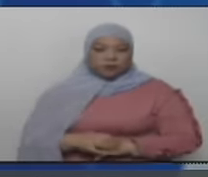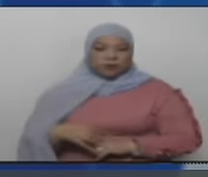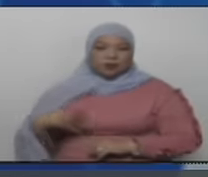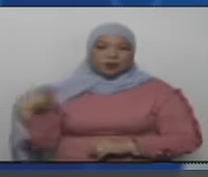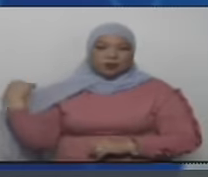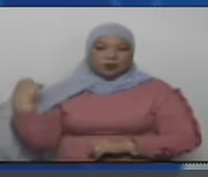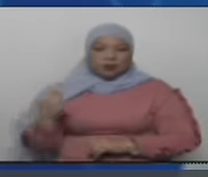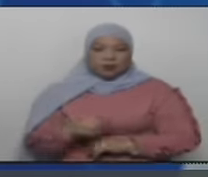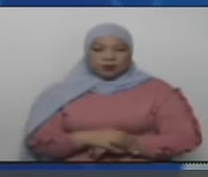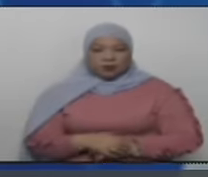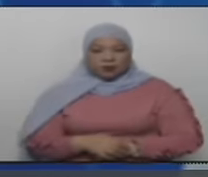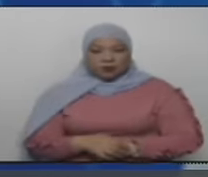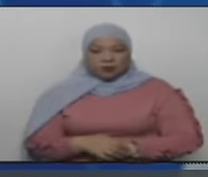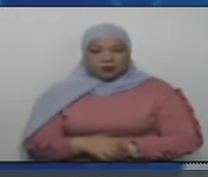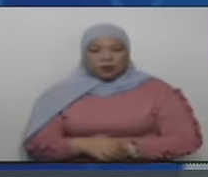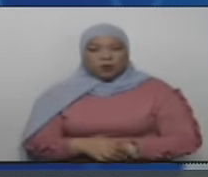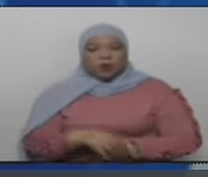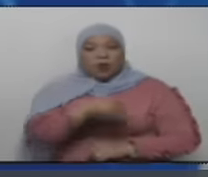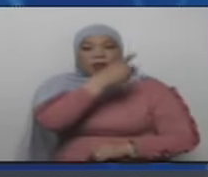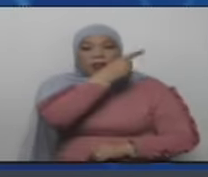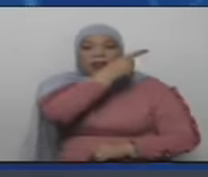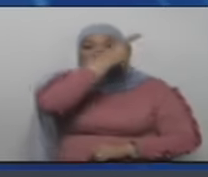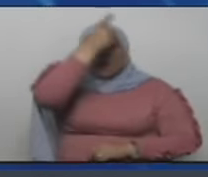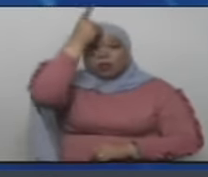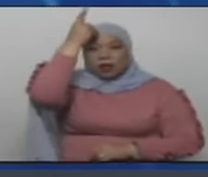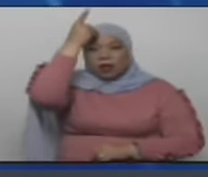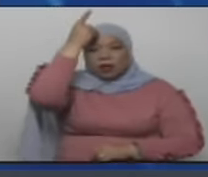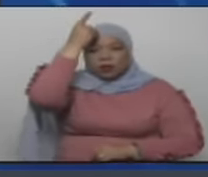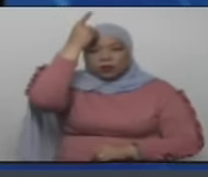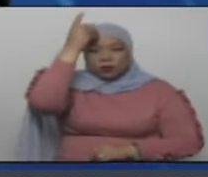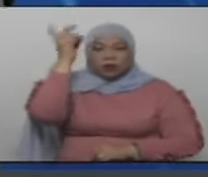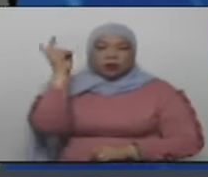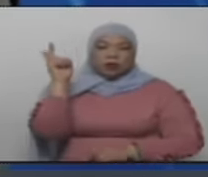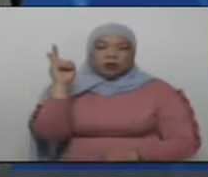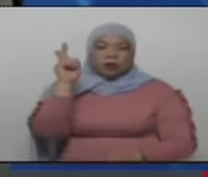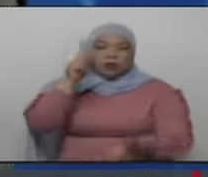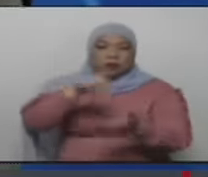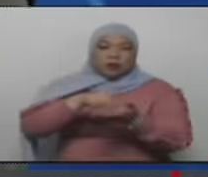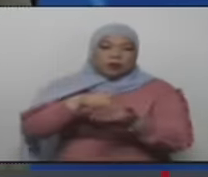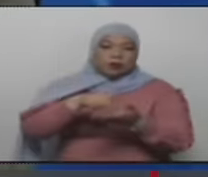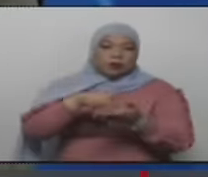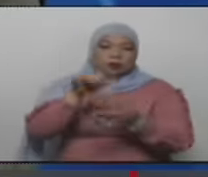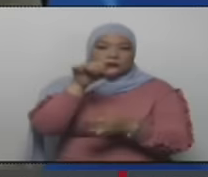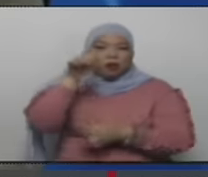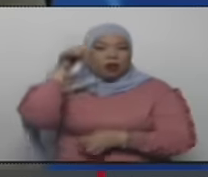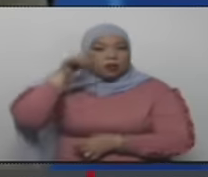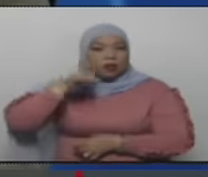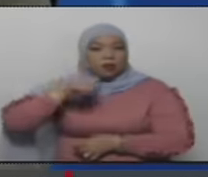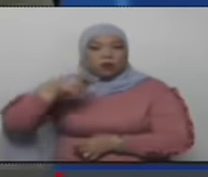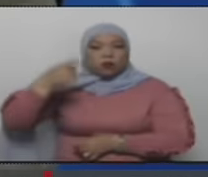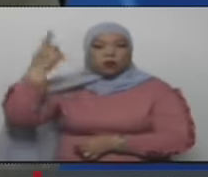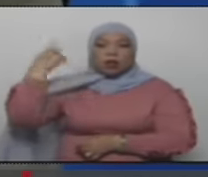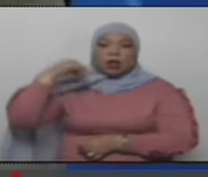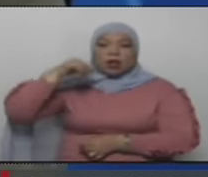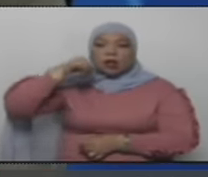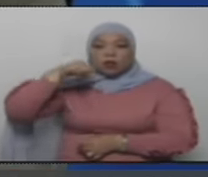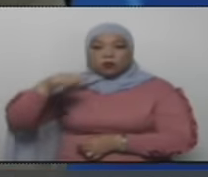Y ha llegado Diosdado Cabello Rondón. Precisamente el sábado pasado se hizo la